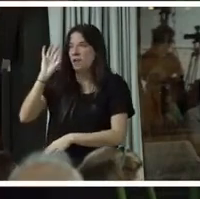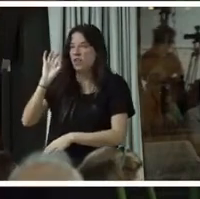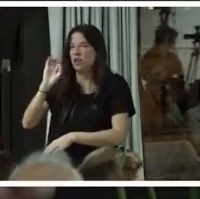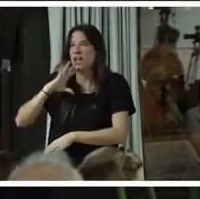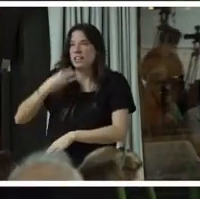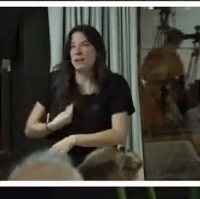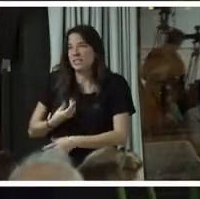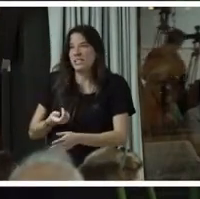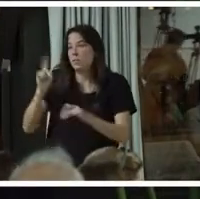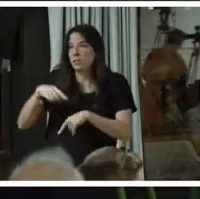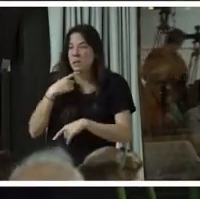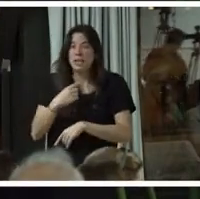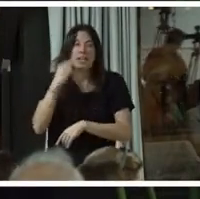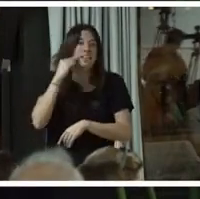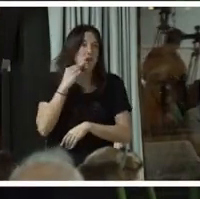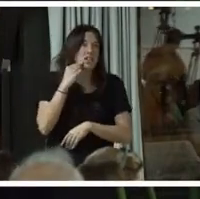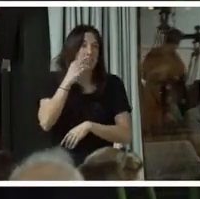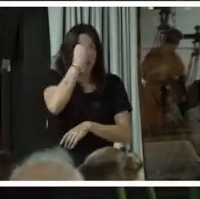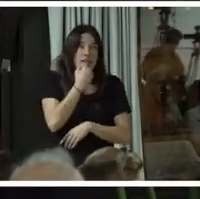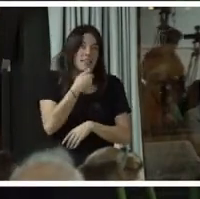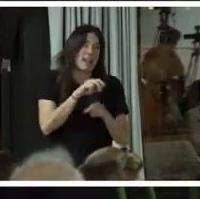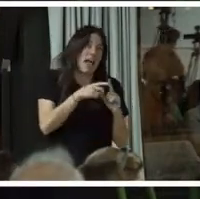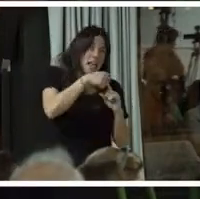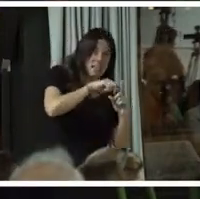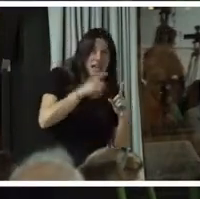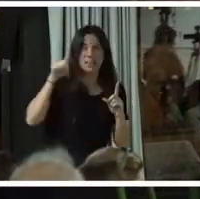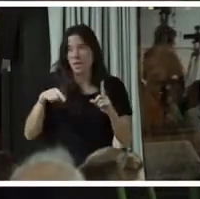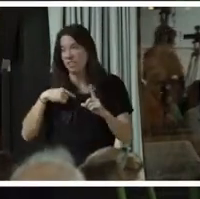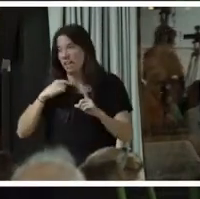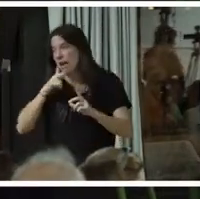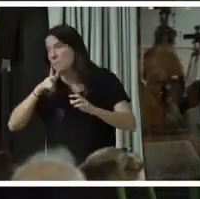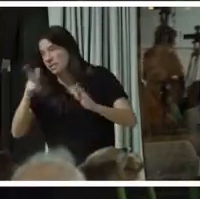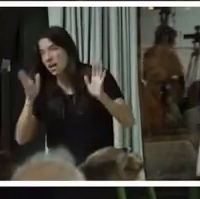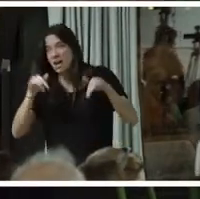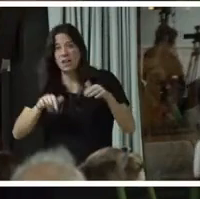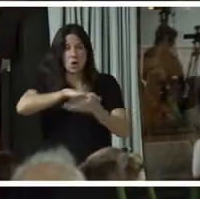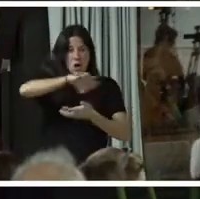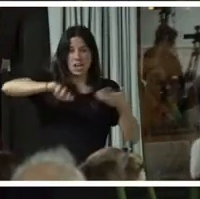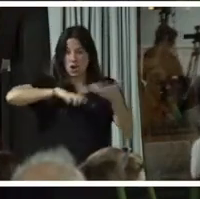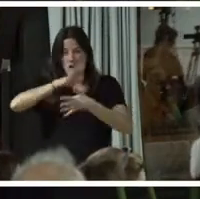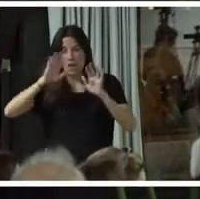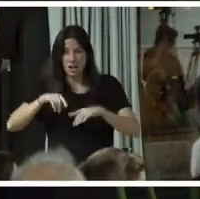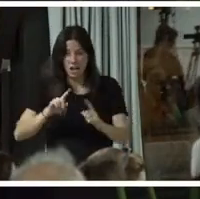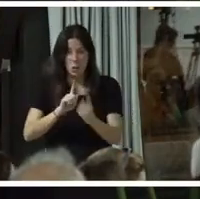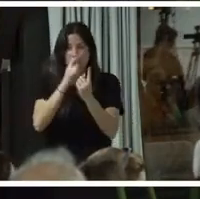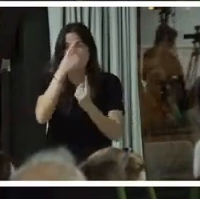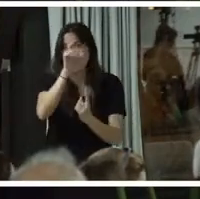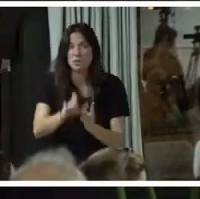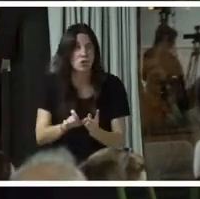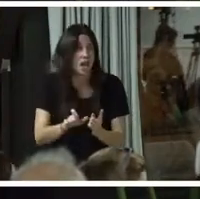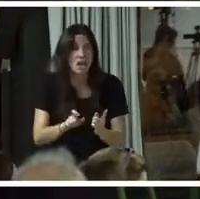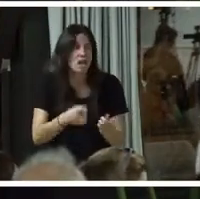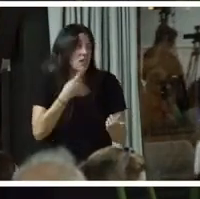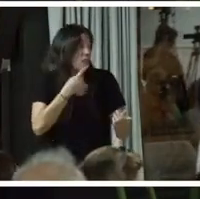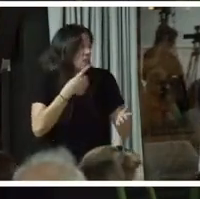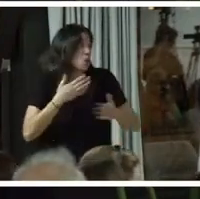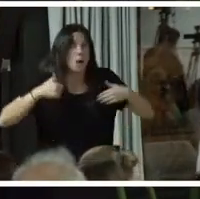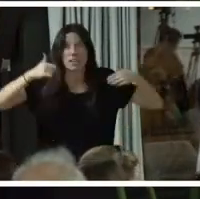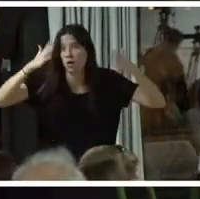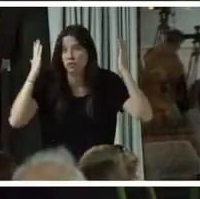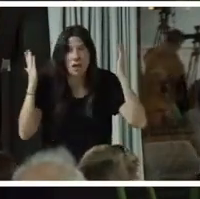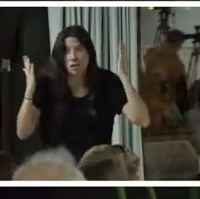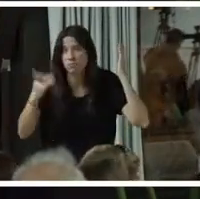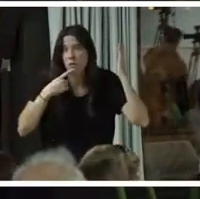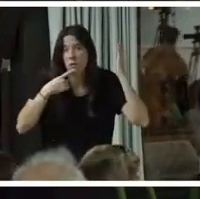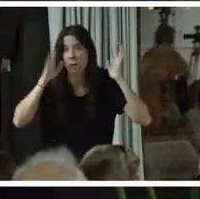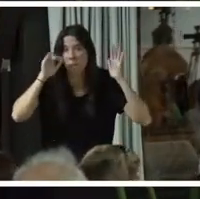con los terroristas de la eta y los terroristas catalanes con todo este lío te encuentras a alguien en la tintorería diciendo cualquier cosa porque es lo que Ha oído